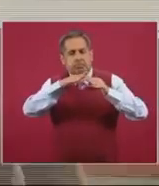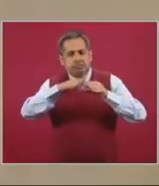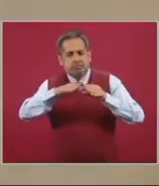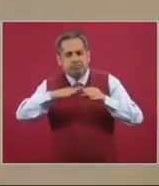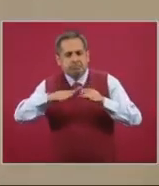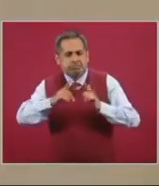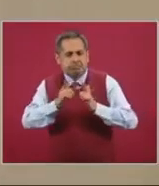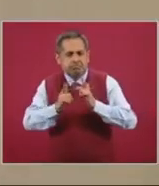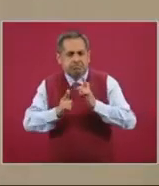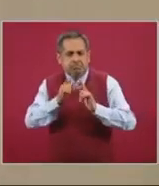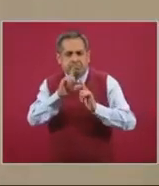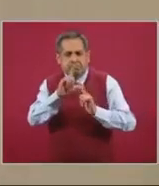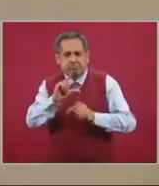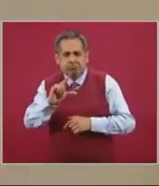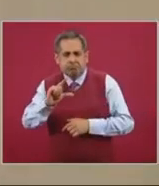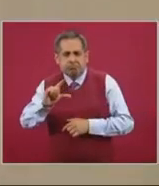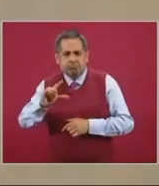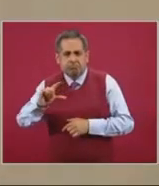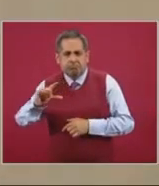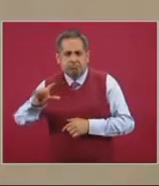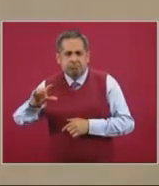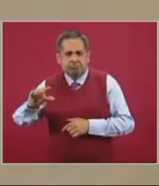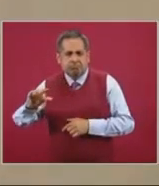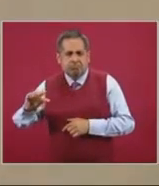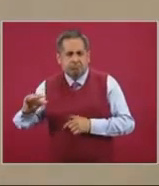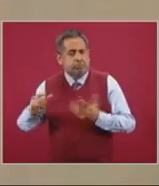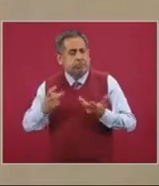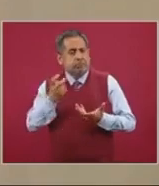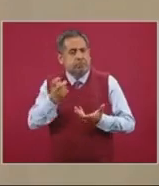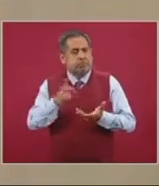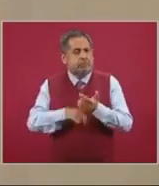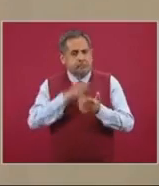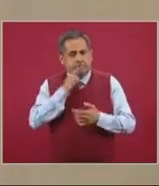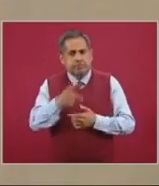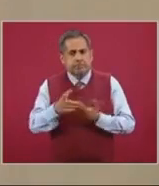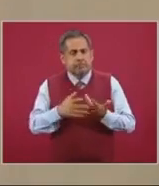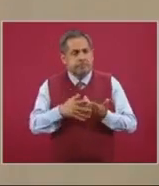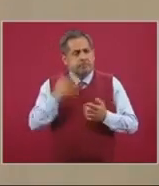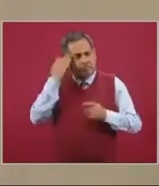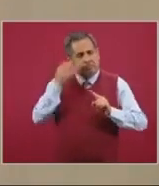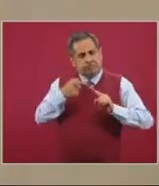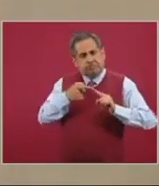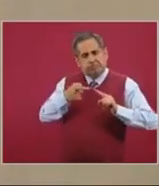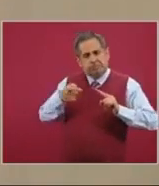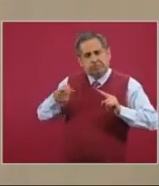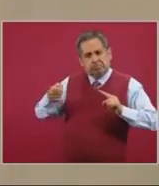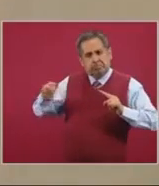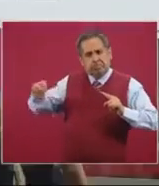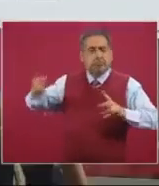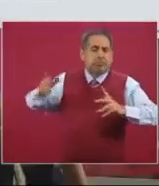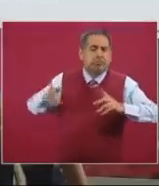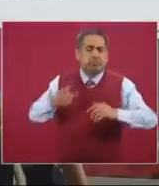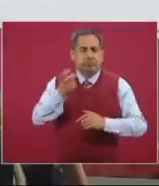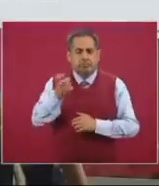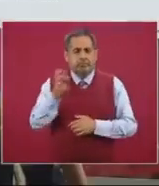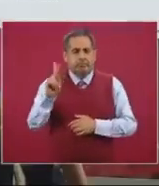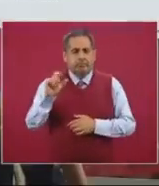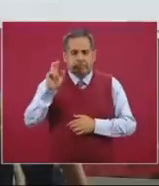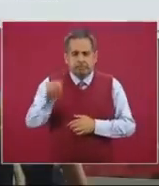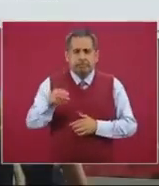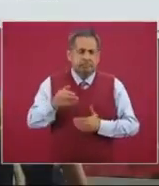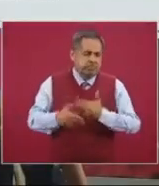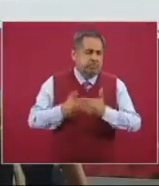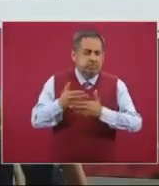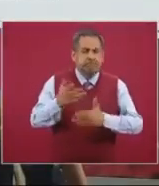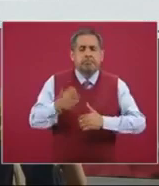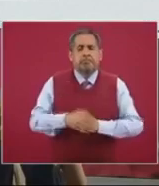lenta. Desde luego, la medida que es lenta, lenta, lenta, es larga, larga, larga. Y esa es la estrategia